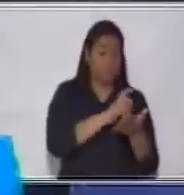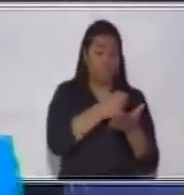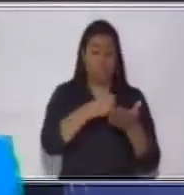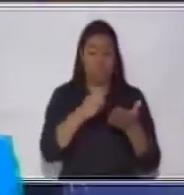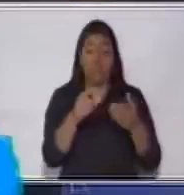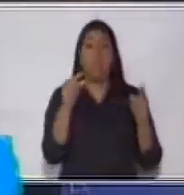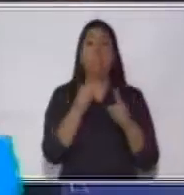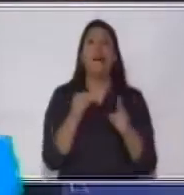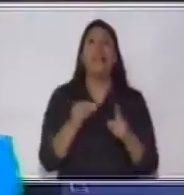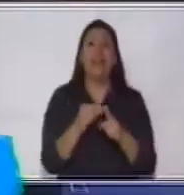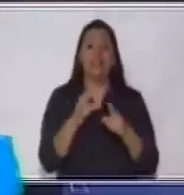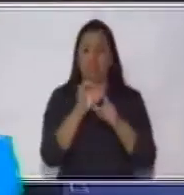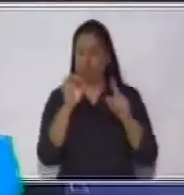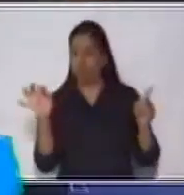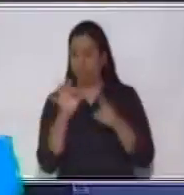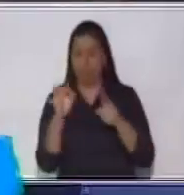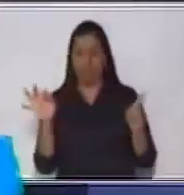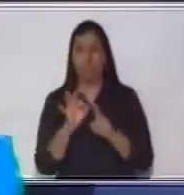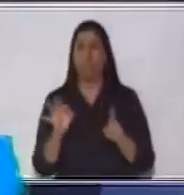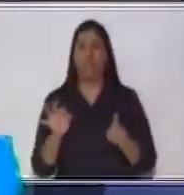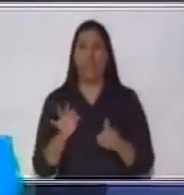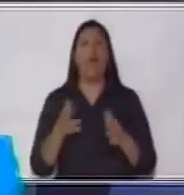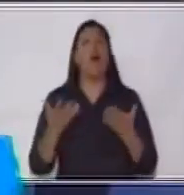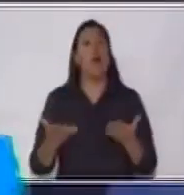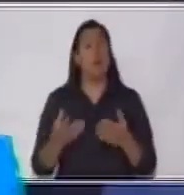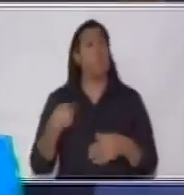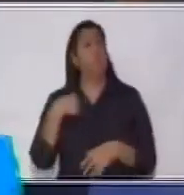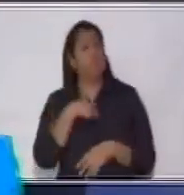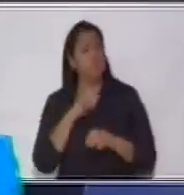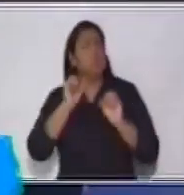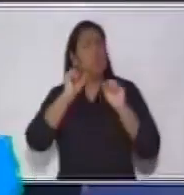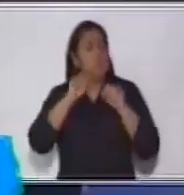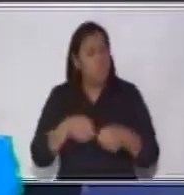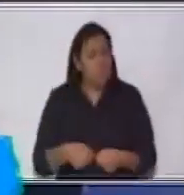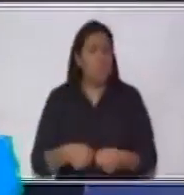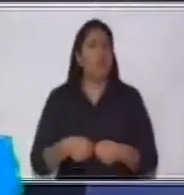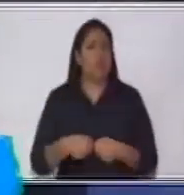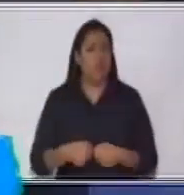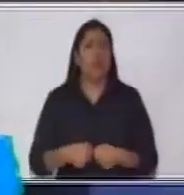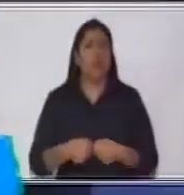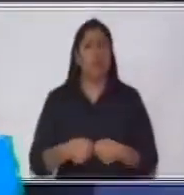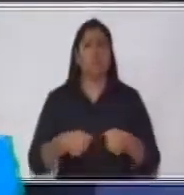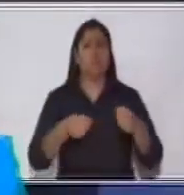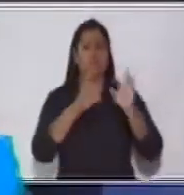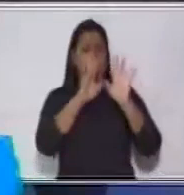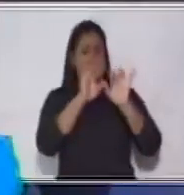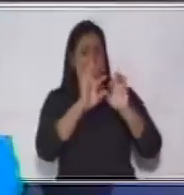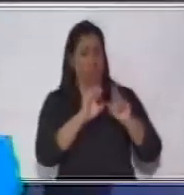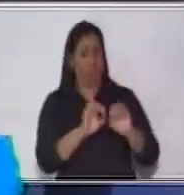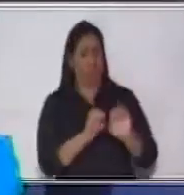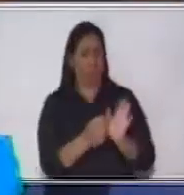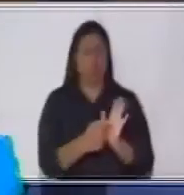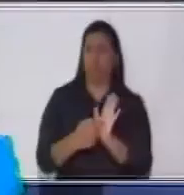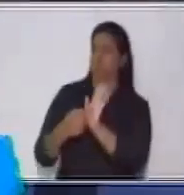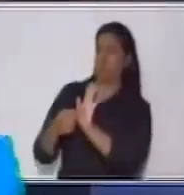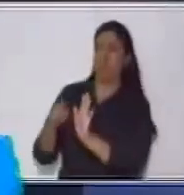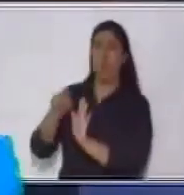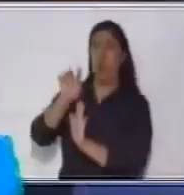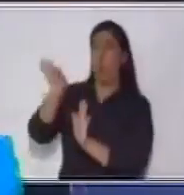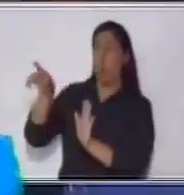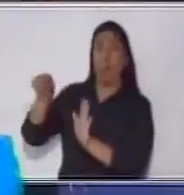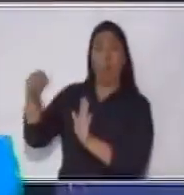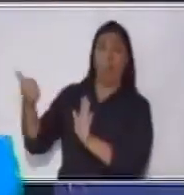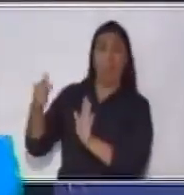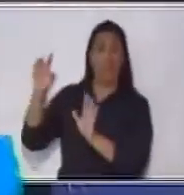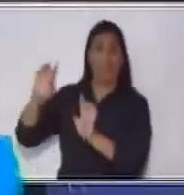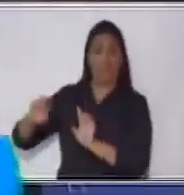transmitir nuestro mensaje de la mejor manera y lo puedan entender, he ahí la importancia de tener una